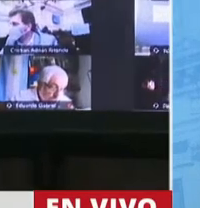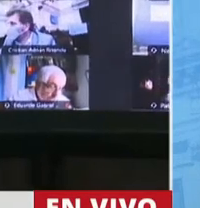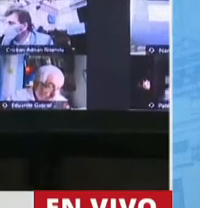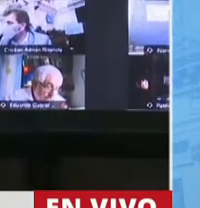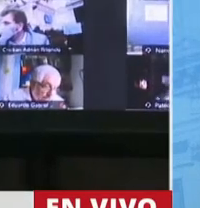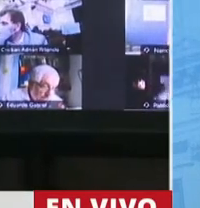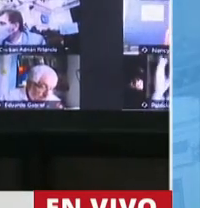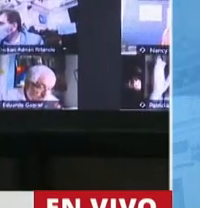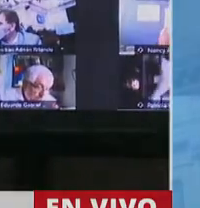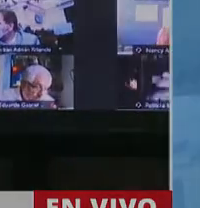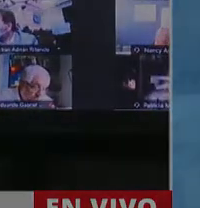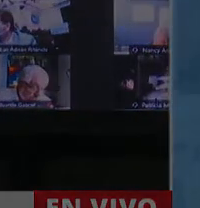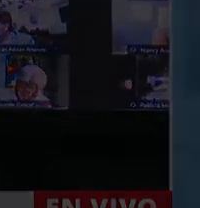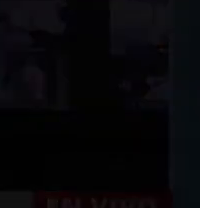de asuntos constitucionales